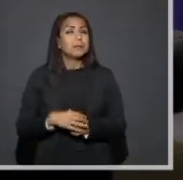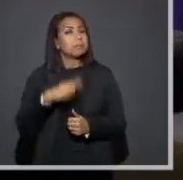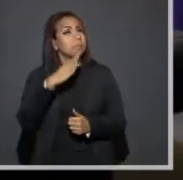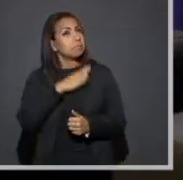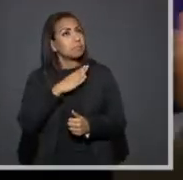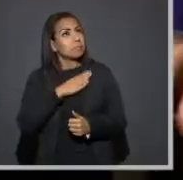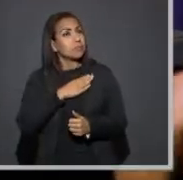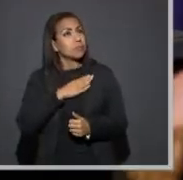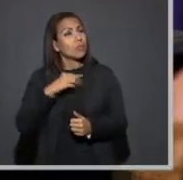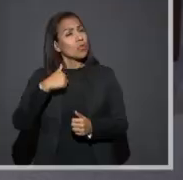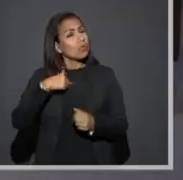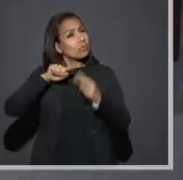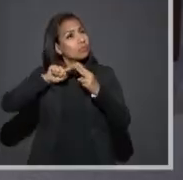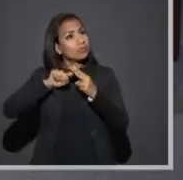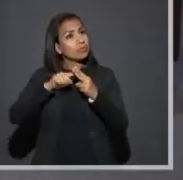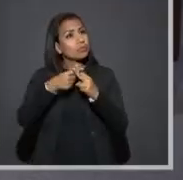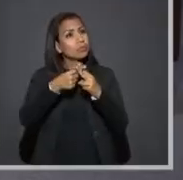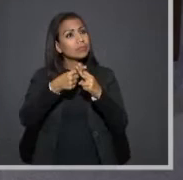inicio